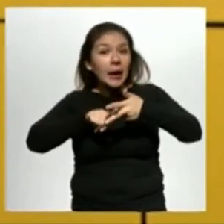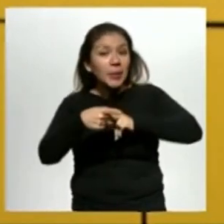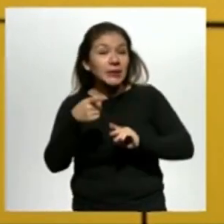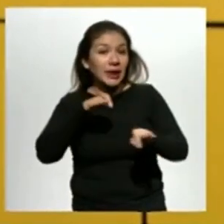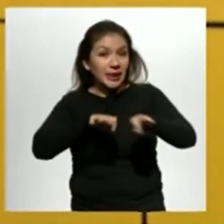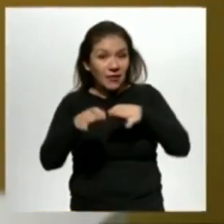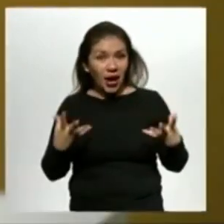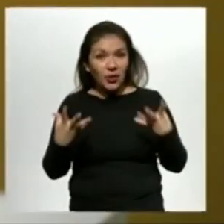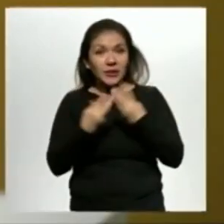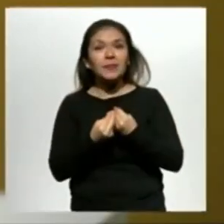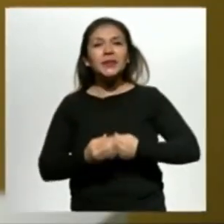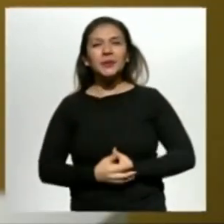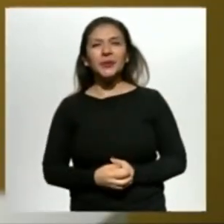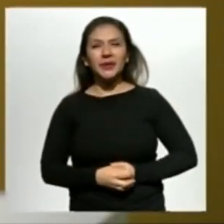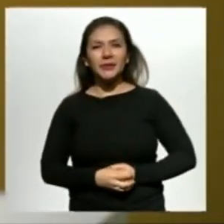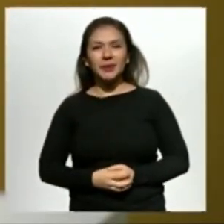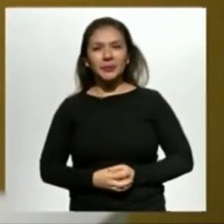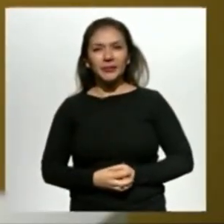nosotros.